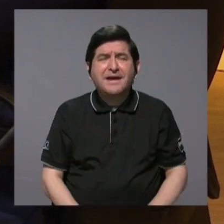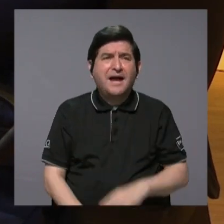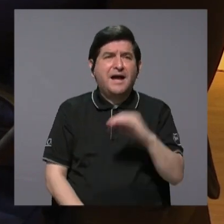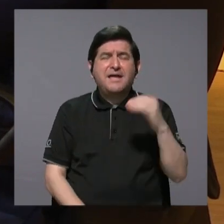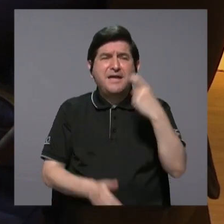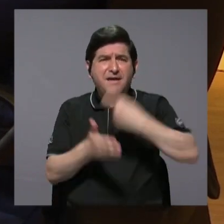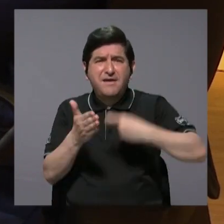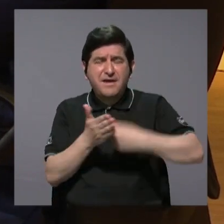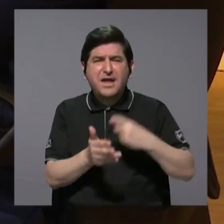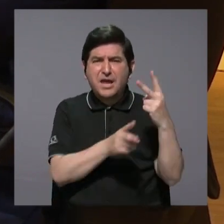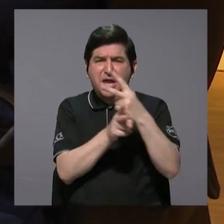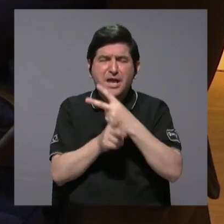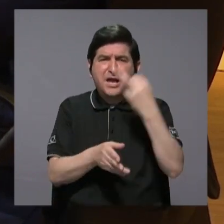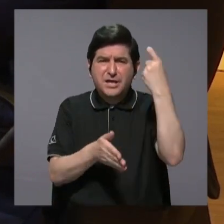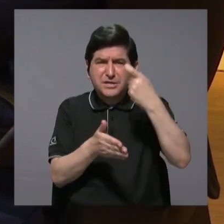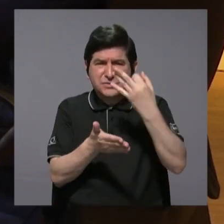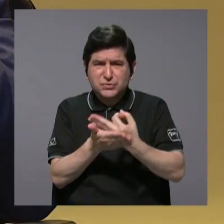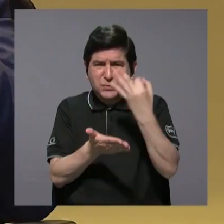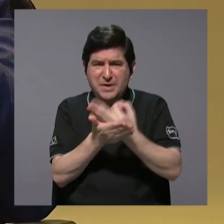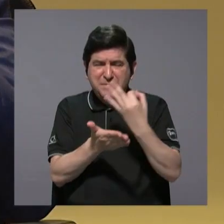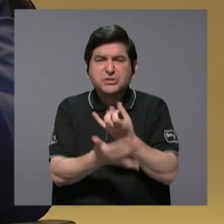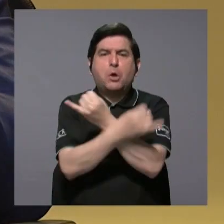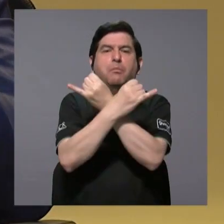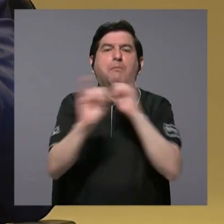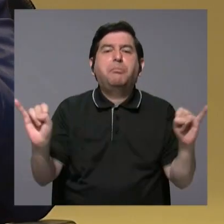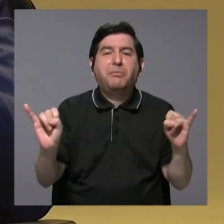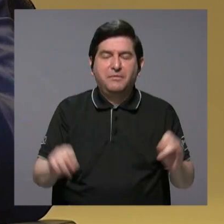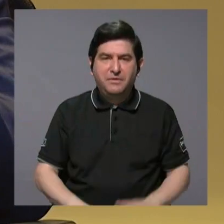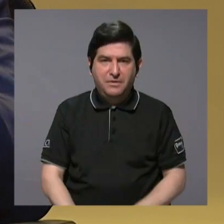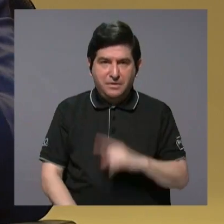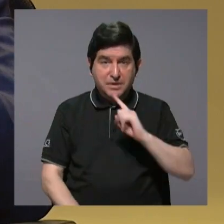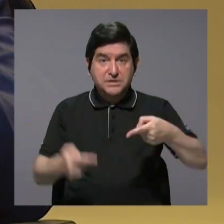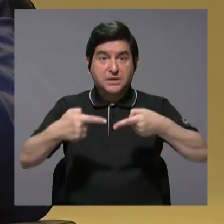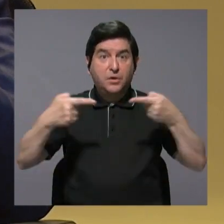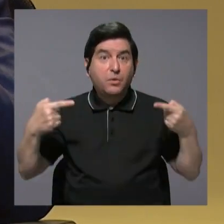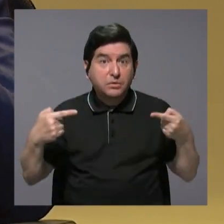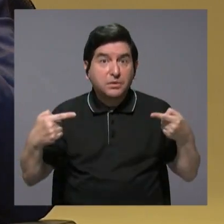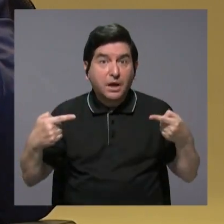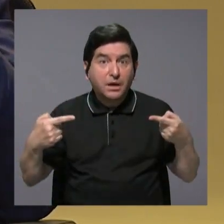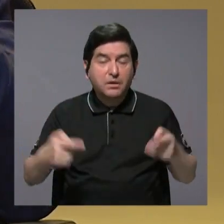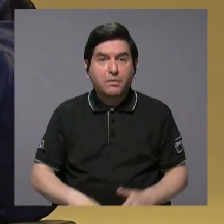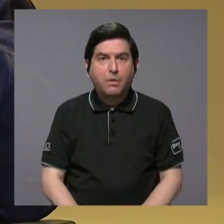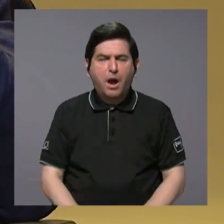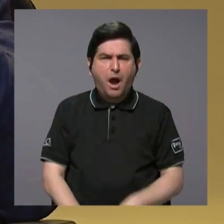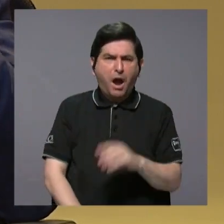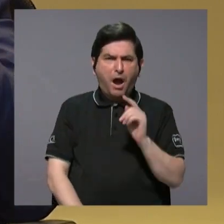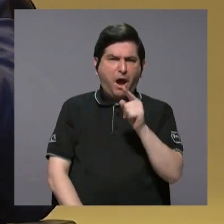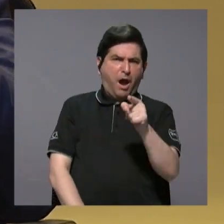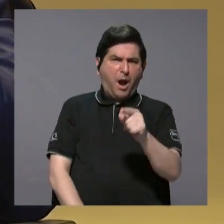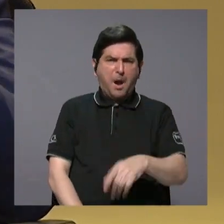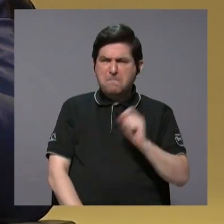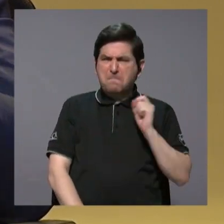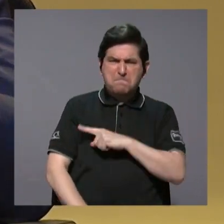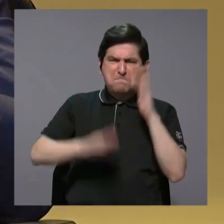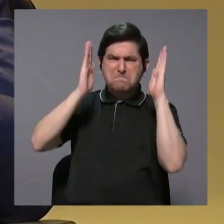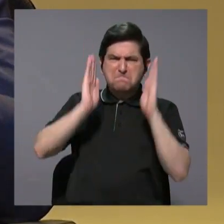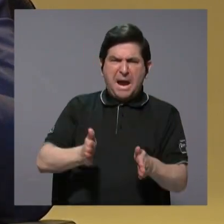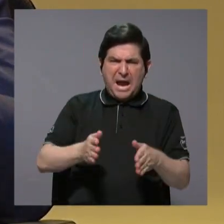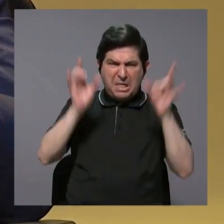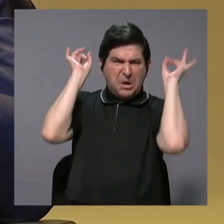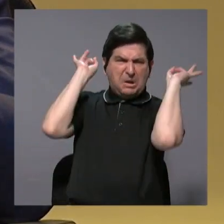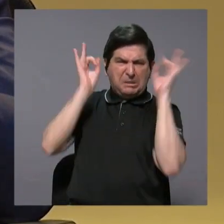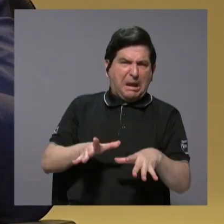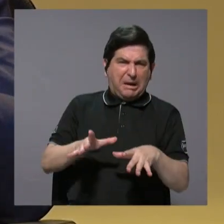la supervisión financiera tienen que ser independientes. Y decir lo contrario es ser un pecador